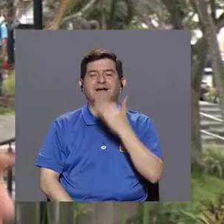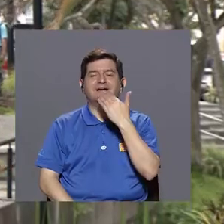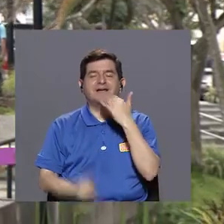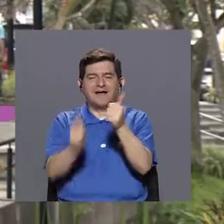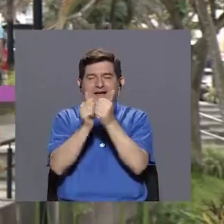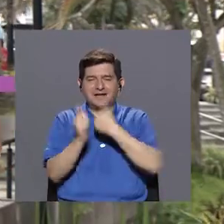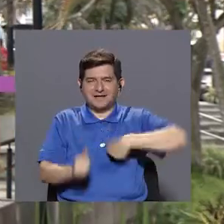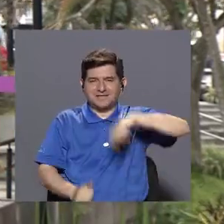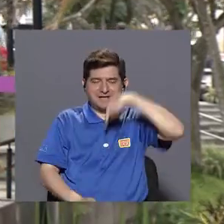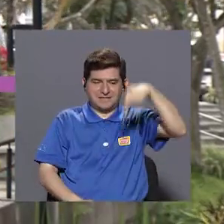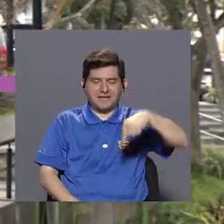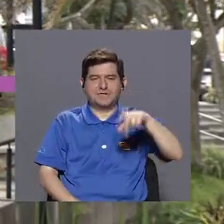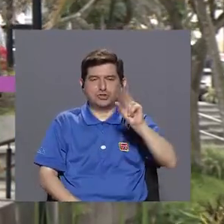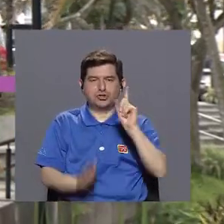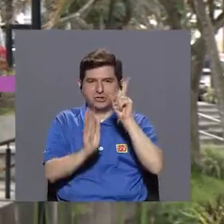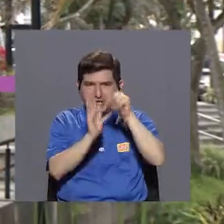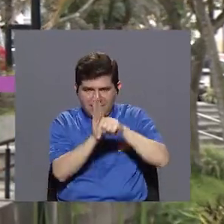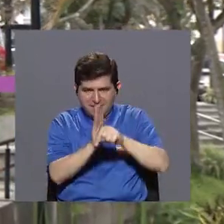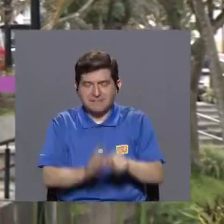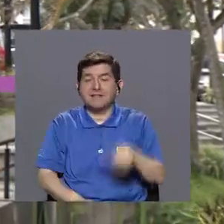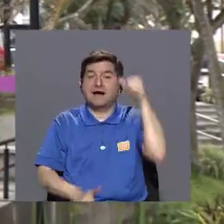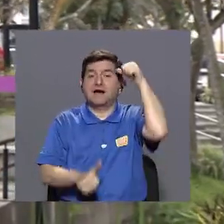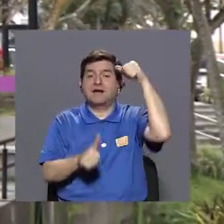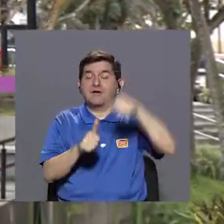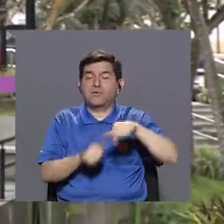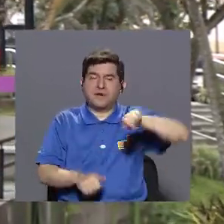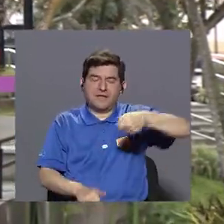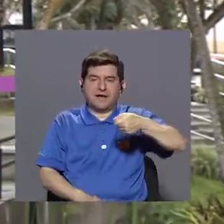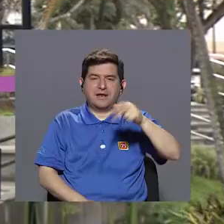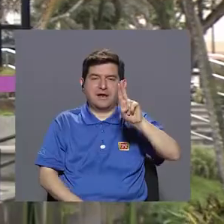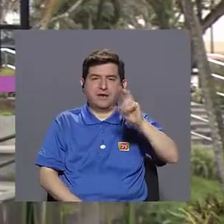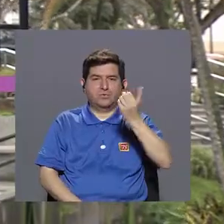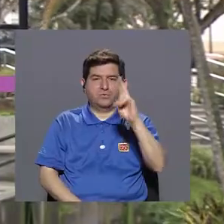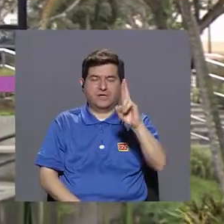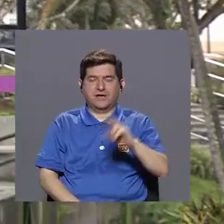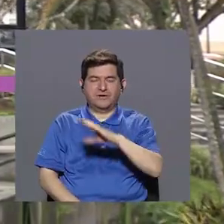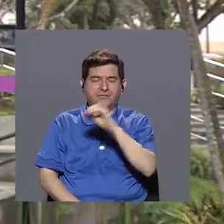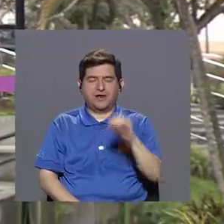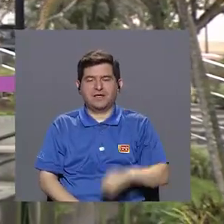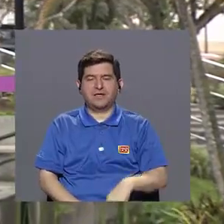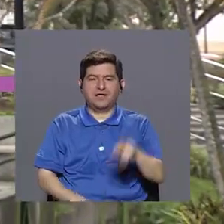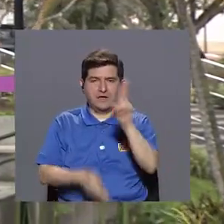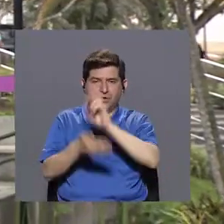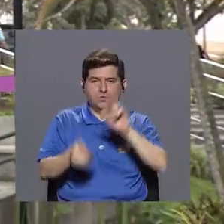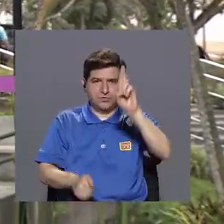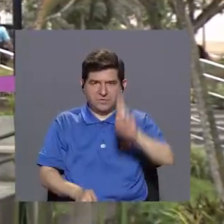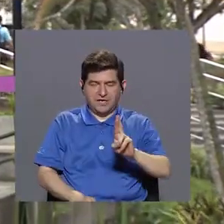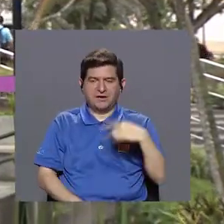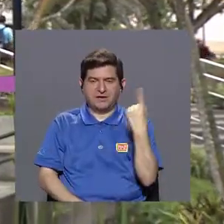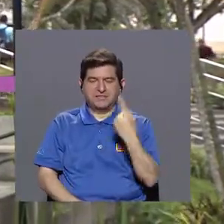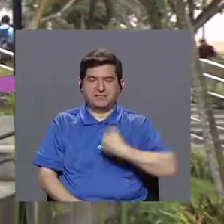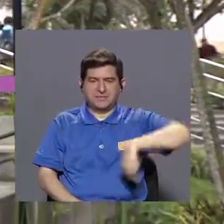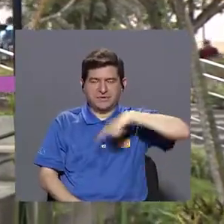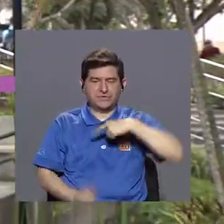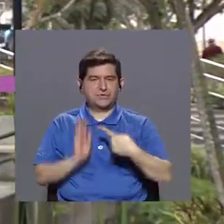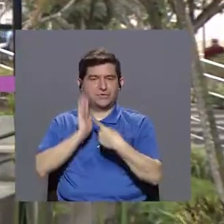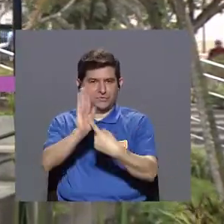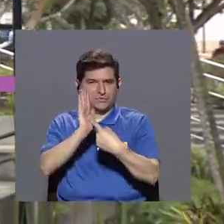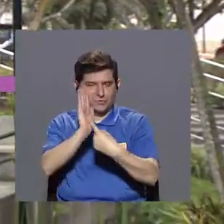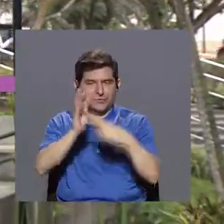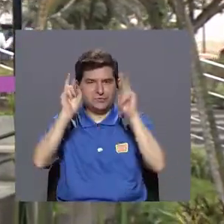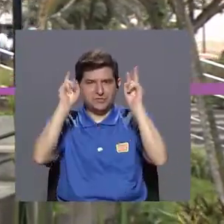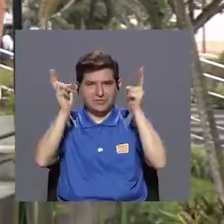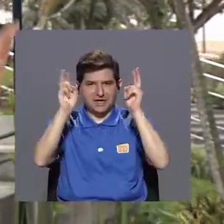Gracias por acompañarnos durante esta media hora. Recuerde que en Canal UCR y en la Universidad de Costa Rica estamos siempre presentes trayéndole a